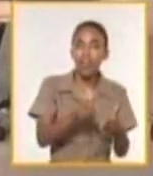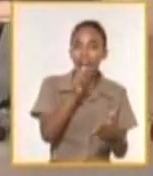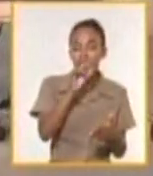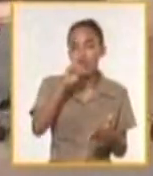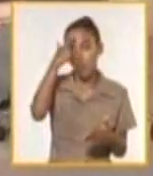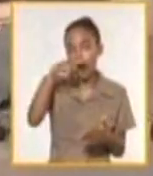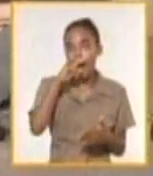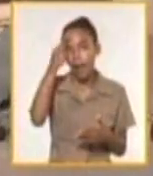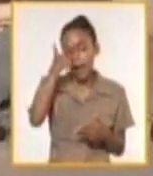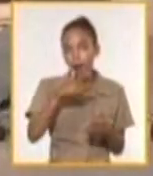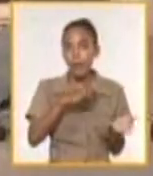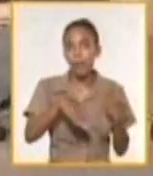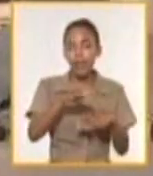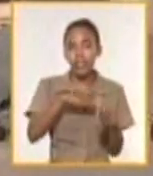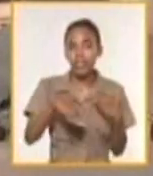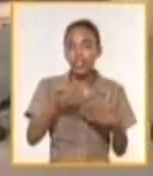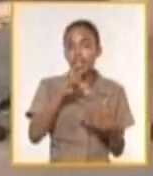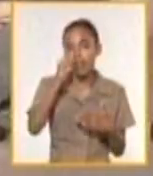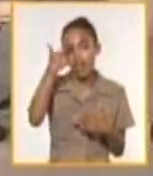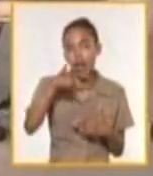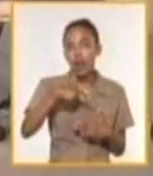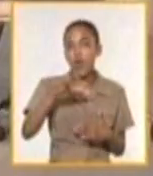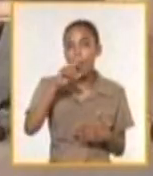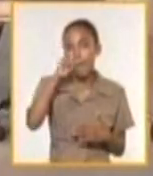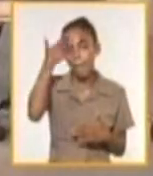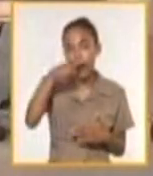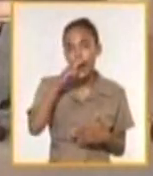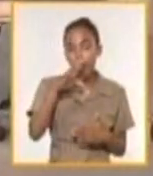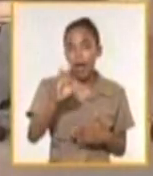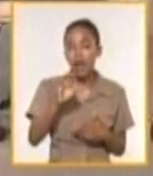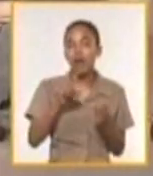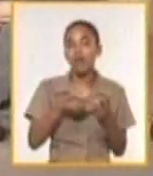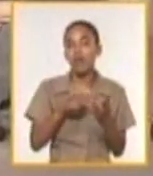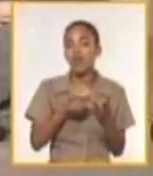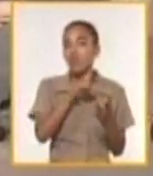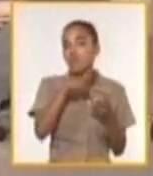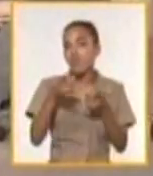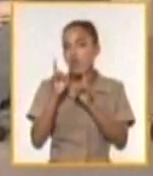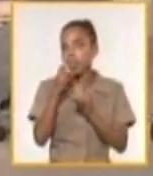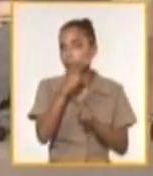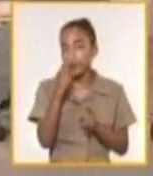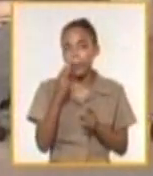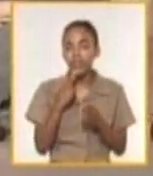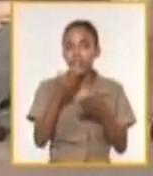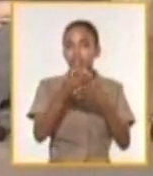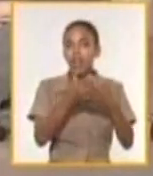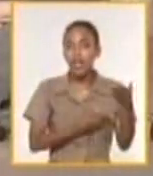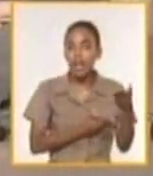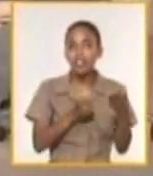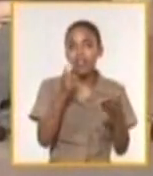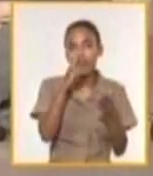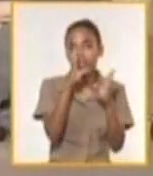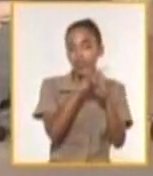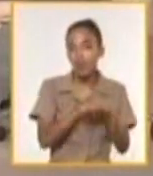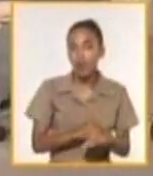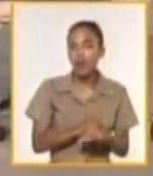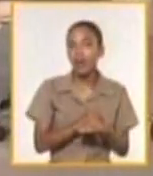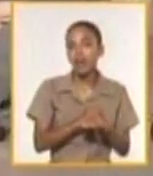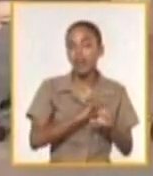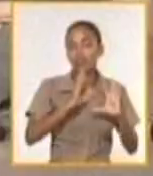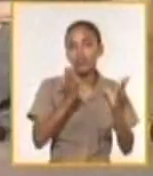de Cajobabo, de la caída en combate de Martí, después... La carta inconclusa. La carta inconclusa, de la tremenda carta inconclusa,